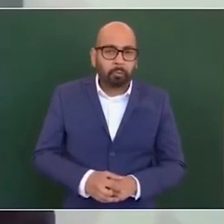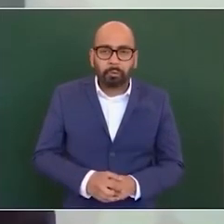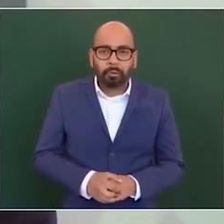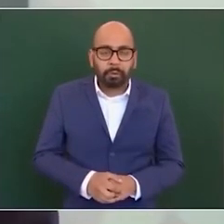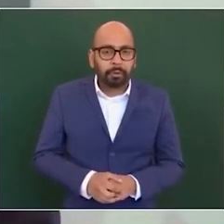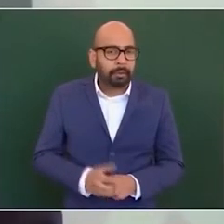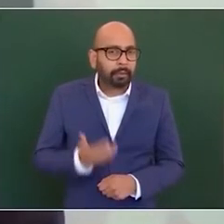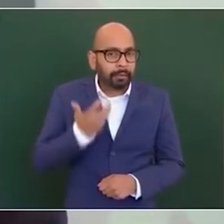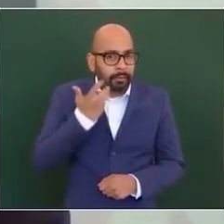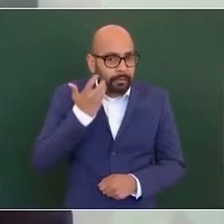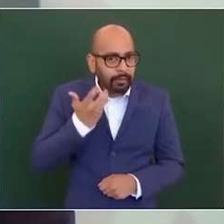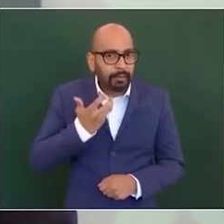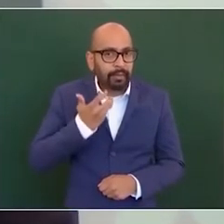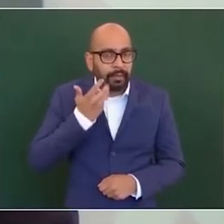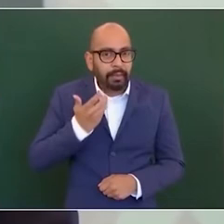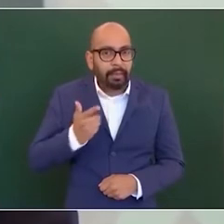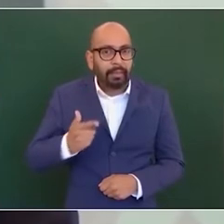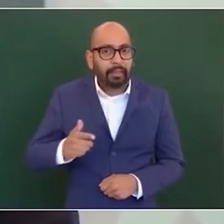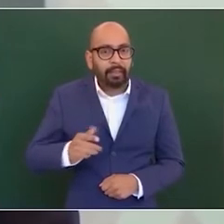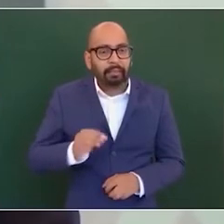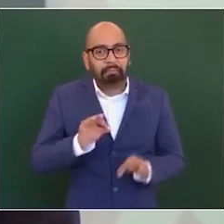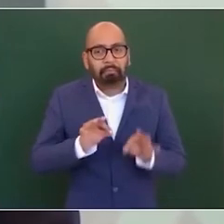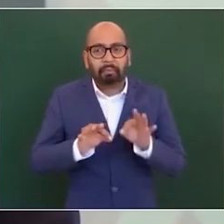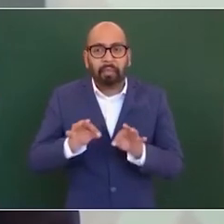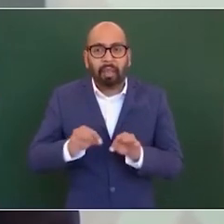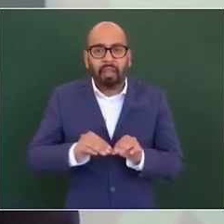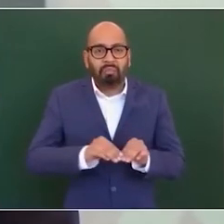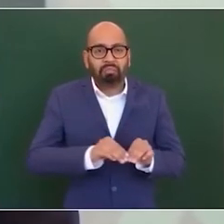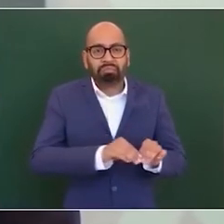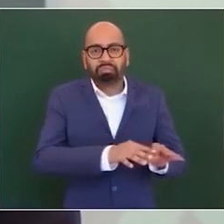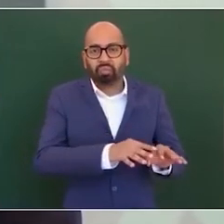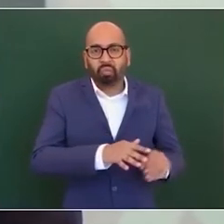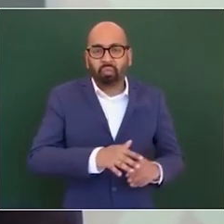Manchar, tirar lodo.